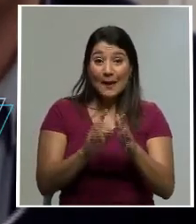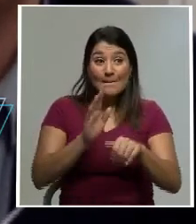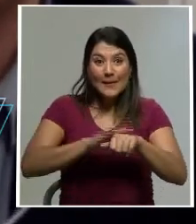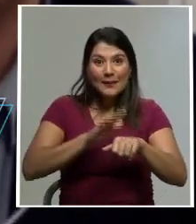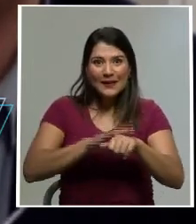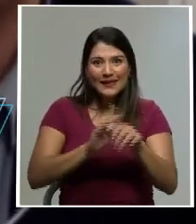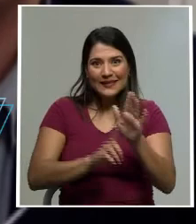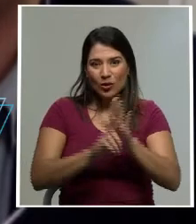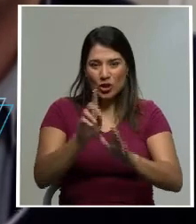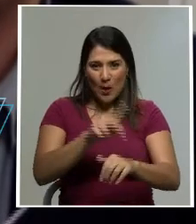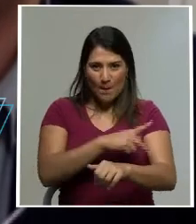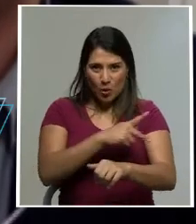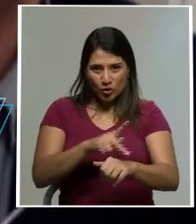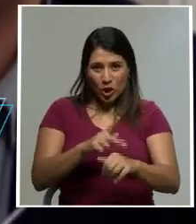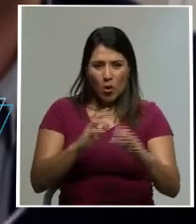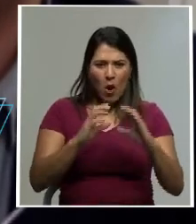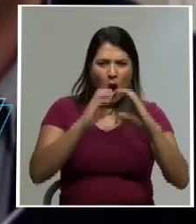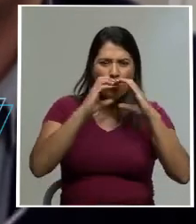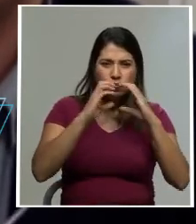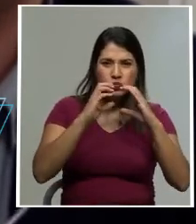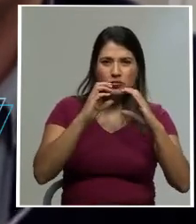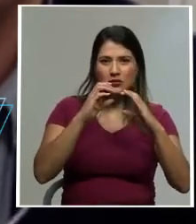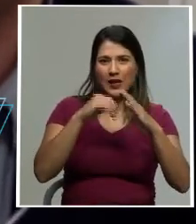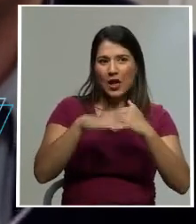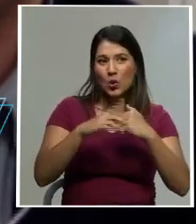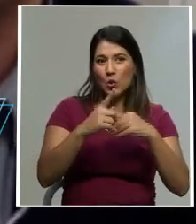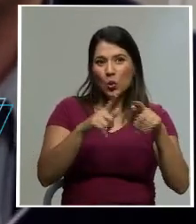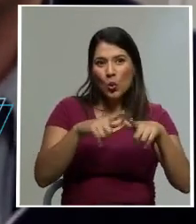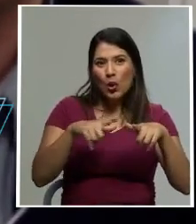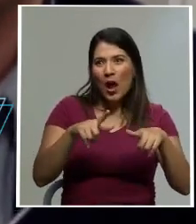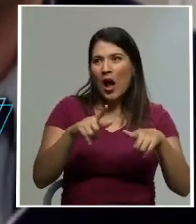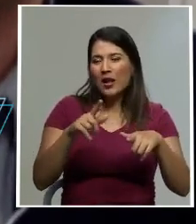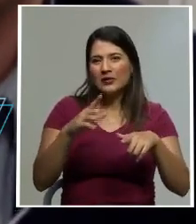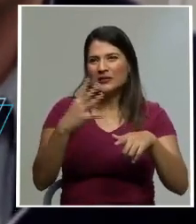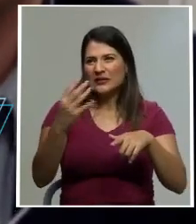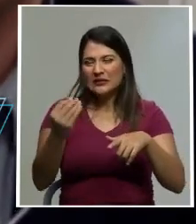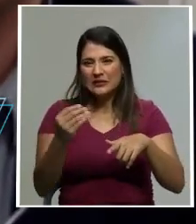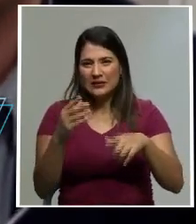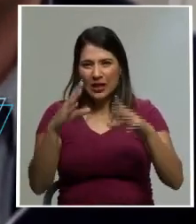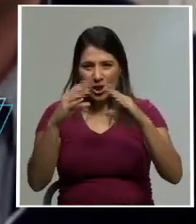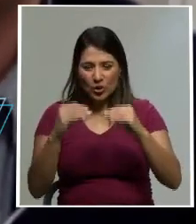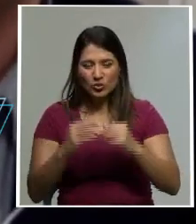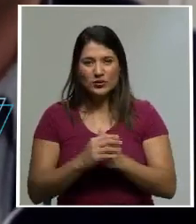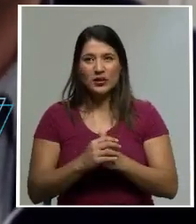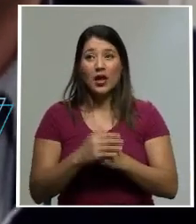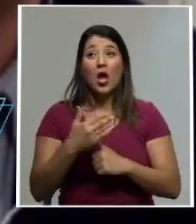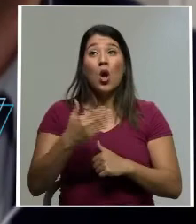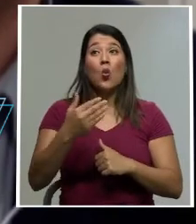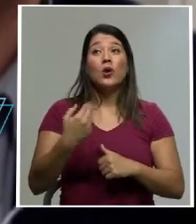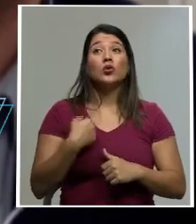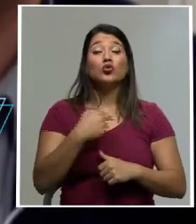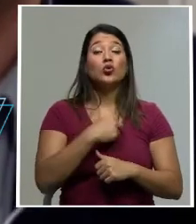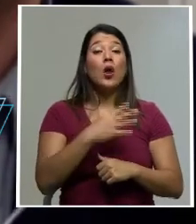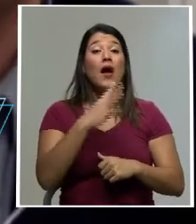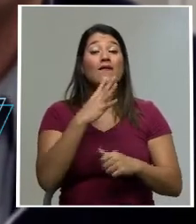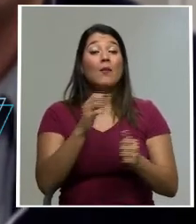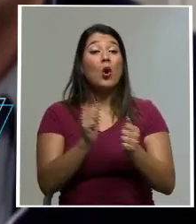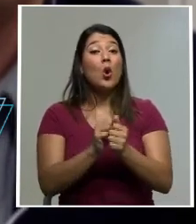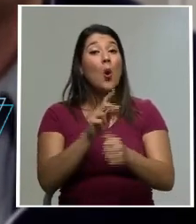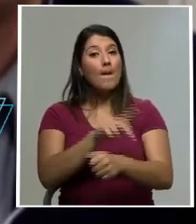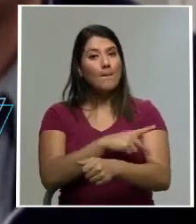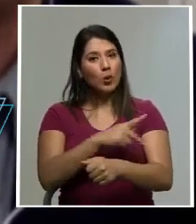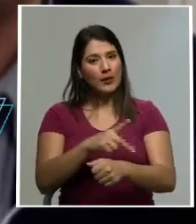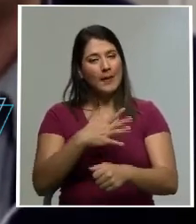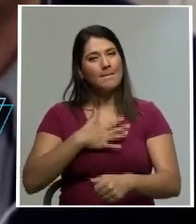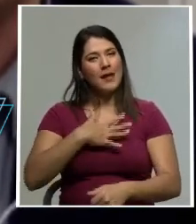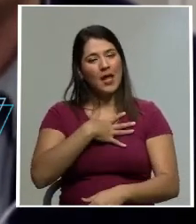una hamburguesa en un lugar de paso. David, en este espacio, cuando hablamos con poetas, me gusta dejar